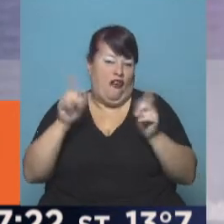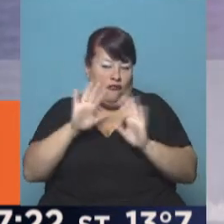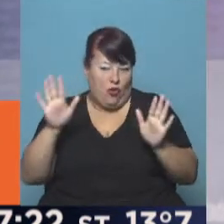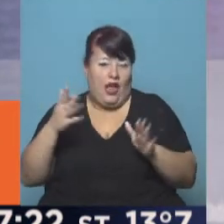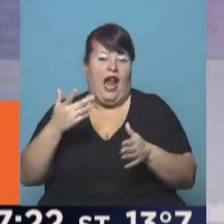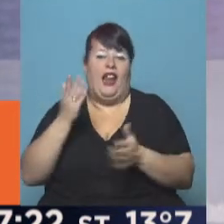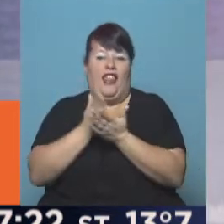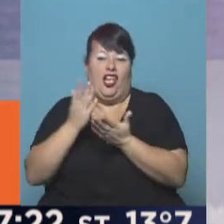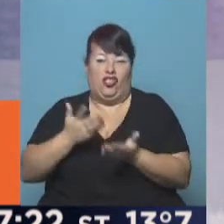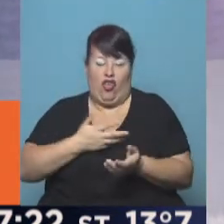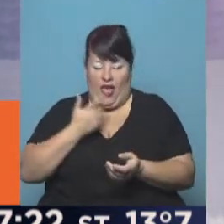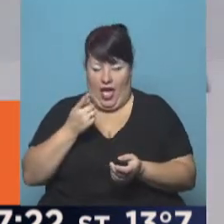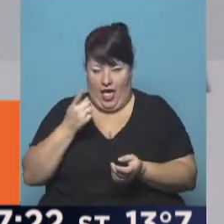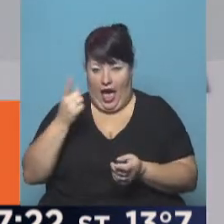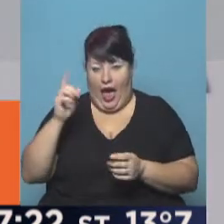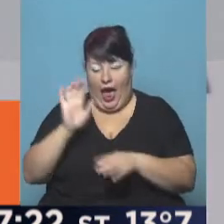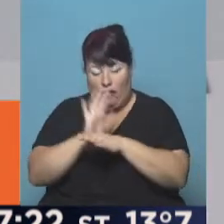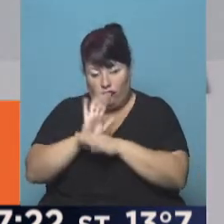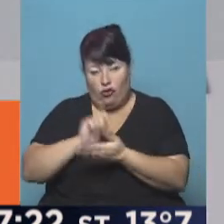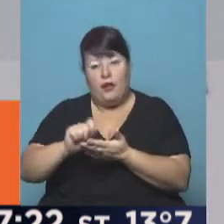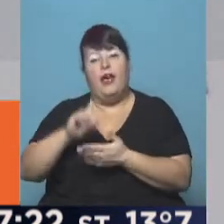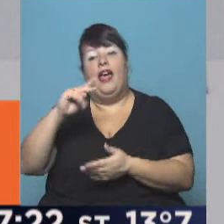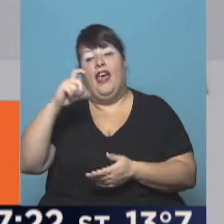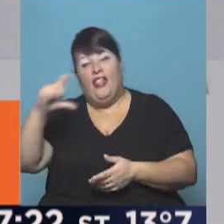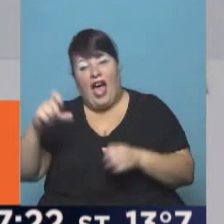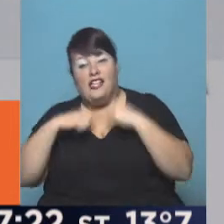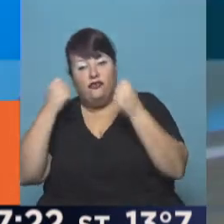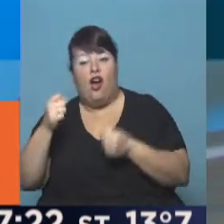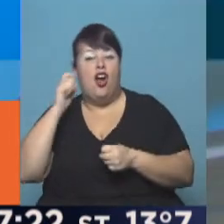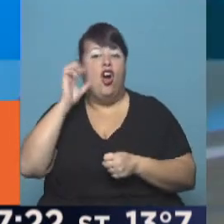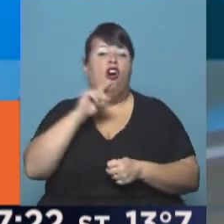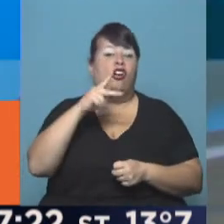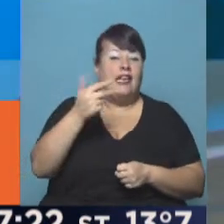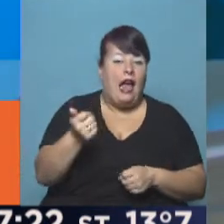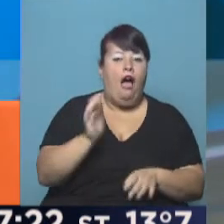de autor. En este esfuerzo que ha hecho la DAC y Gótica, digamos,